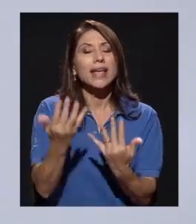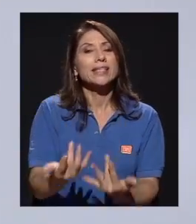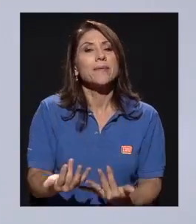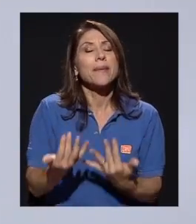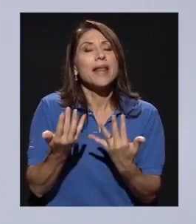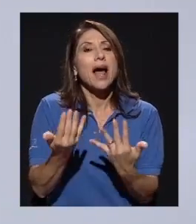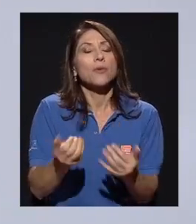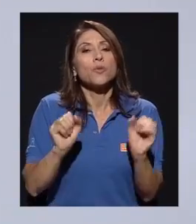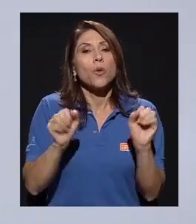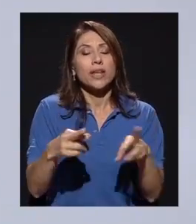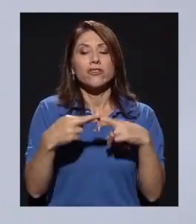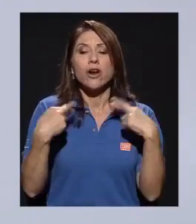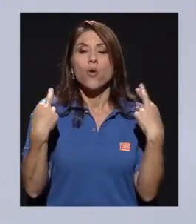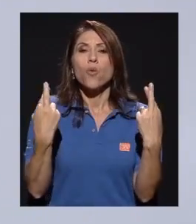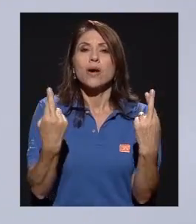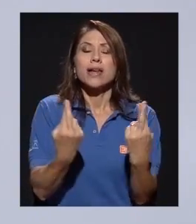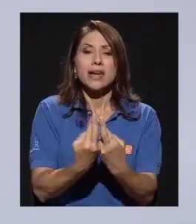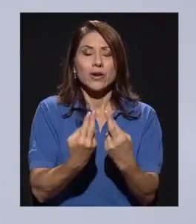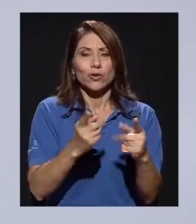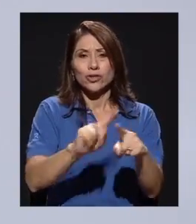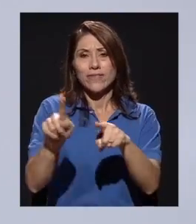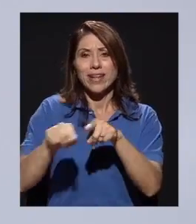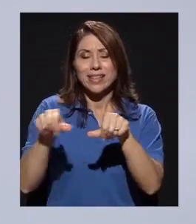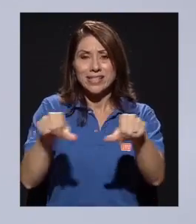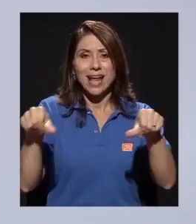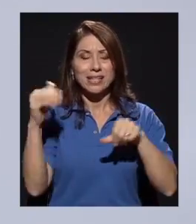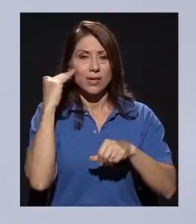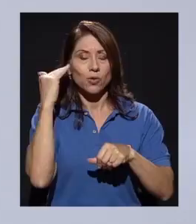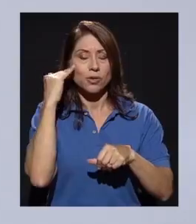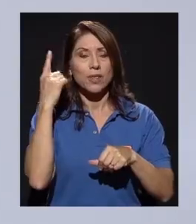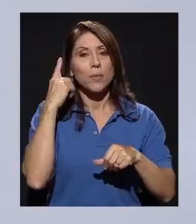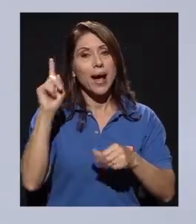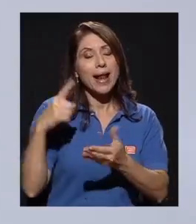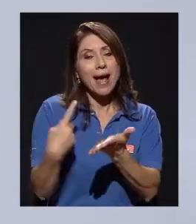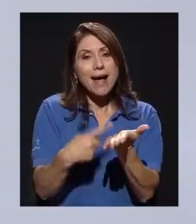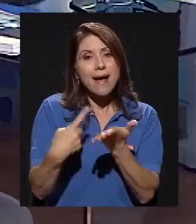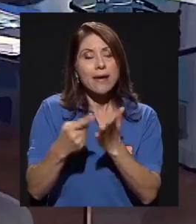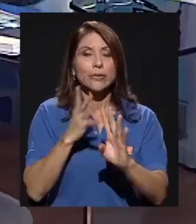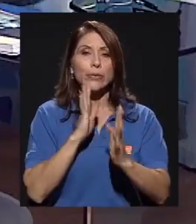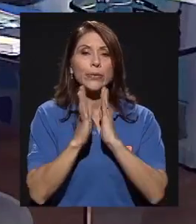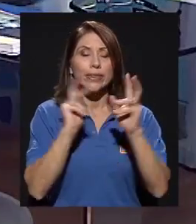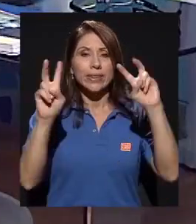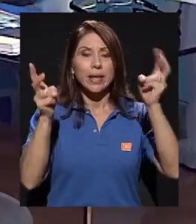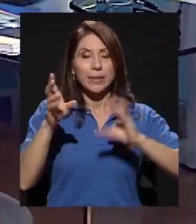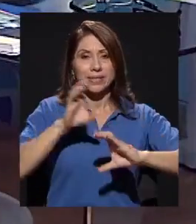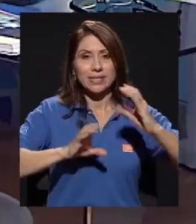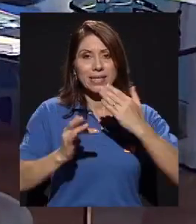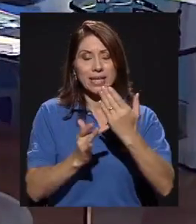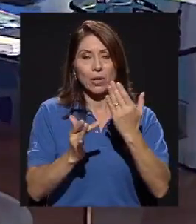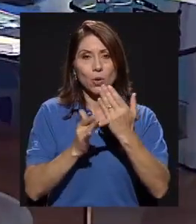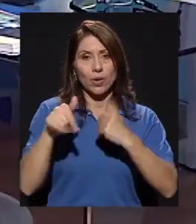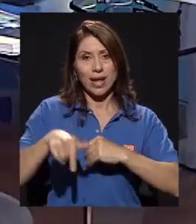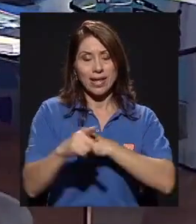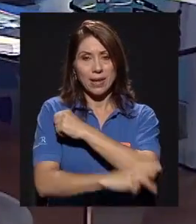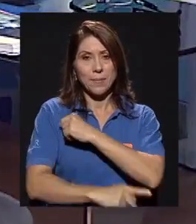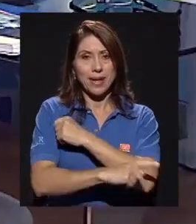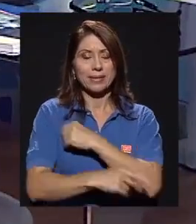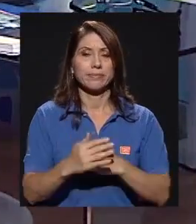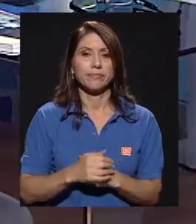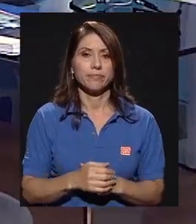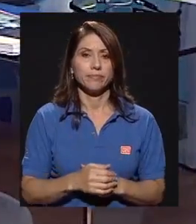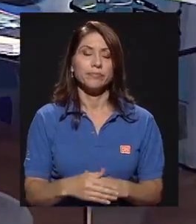del conocimiento para discutir temas eh que tienen que ver con la ciencia y la tecnología en el país Muchísimas gracias eh